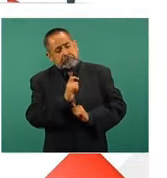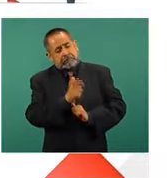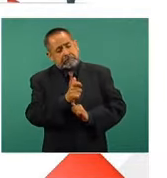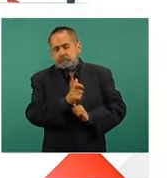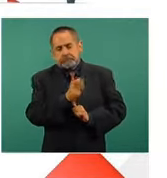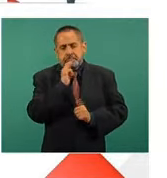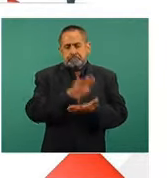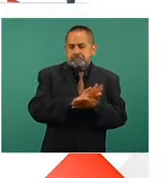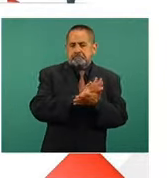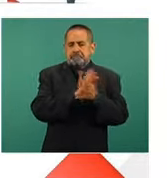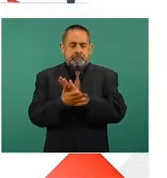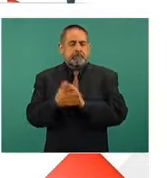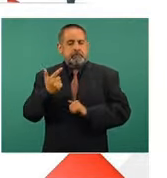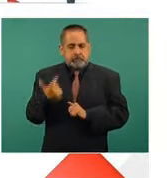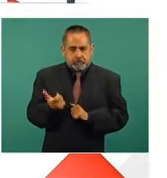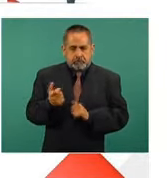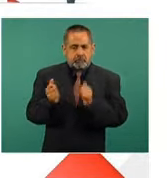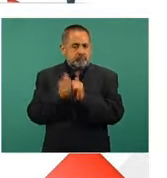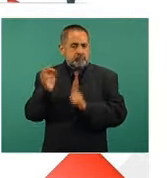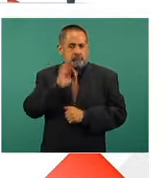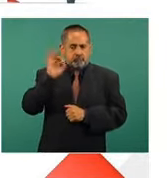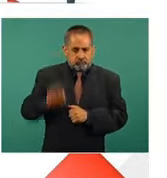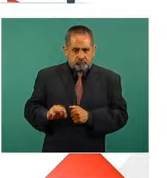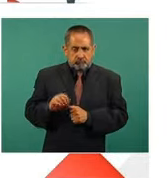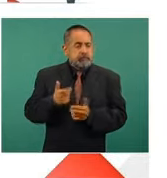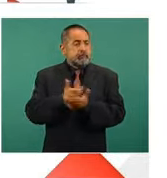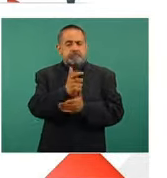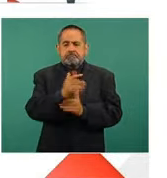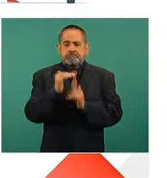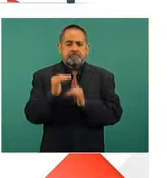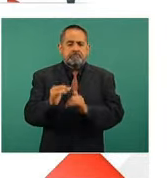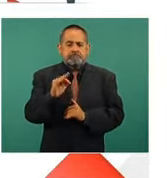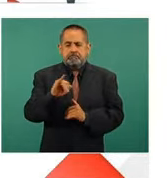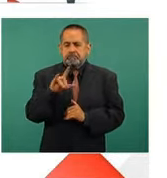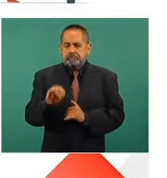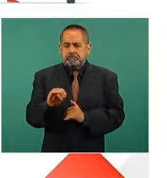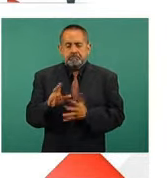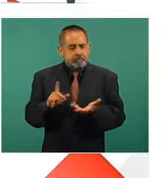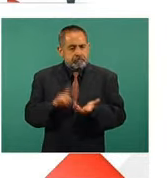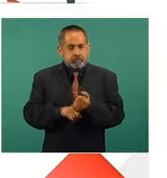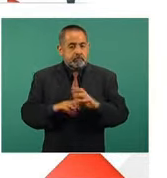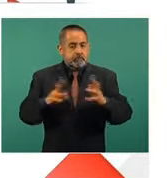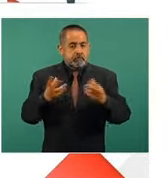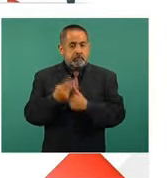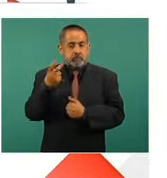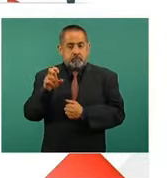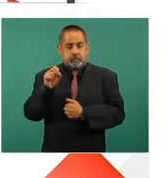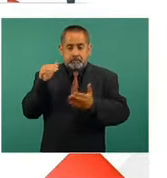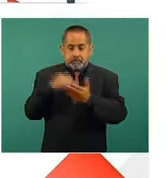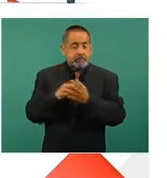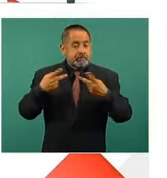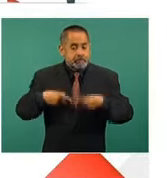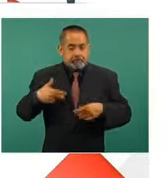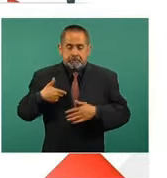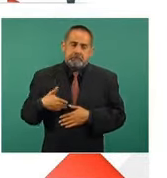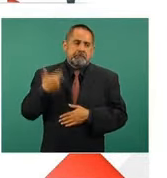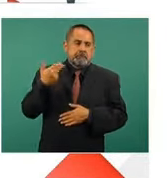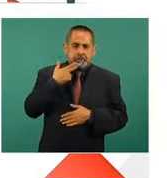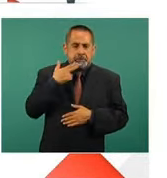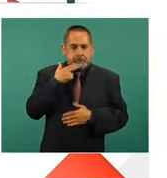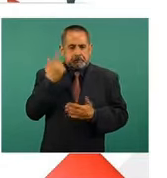pesos con tasas preferenciales y sobre todo con pagos fijos, que era lo que nos pedía la gente. Van 260,000 familias de ese